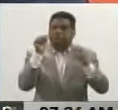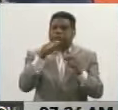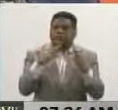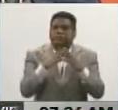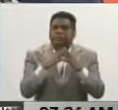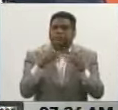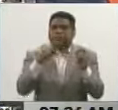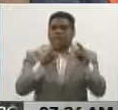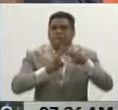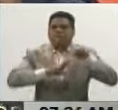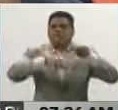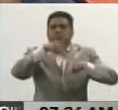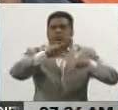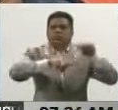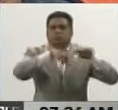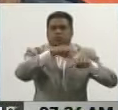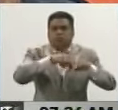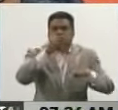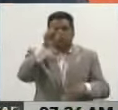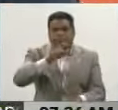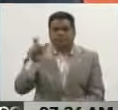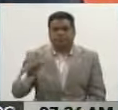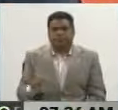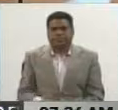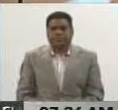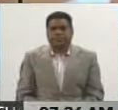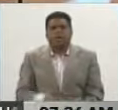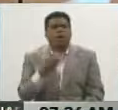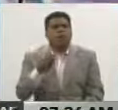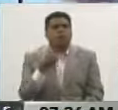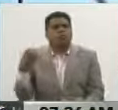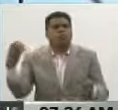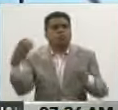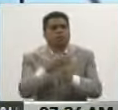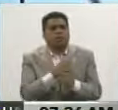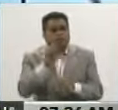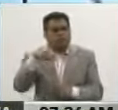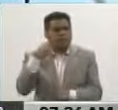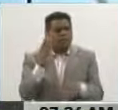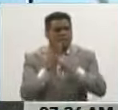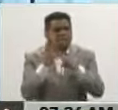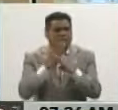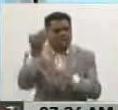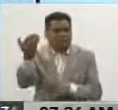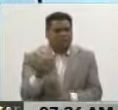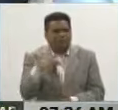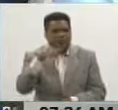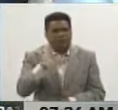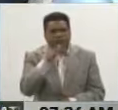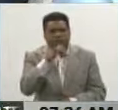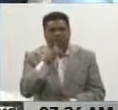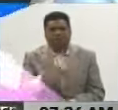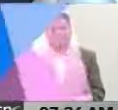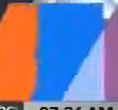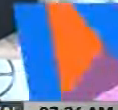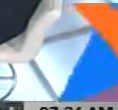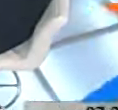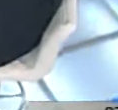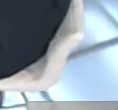ciudadanía con una visión republicana. ¿Y cómo lograrlo? Nos lo va a decir luego de la pausa. Vamos a una pausa y ya volvemos con más.